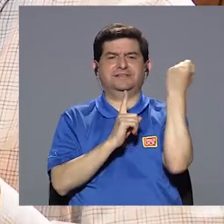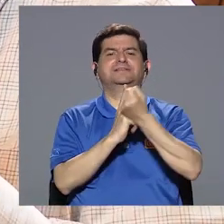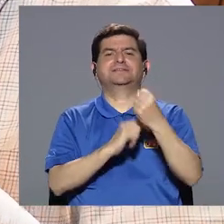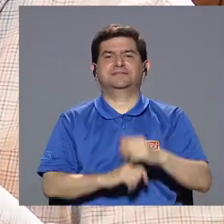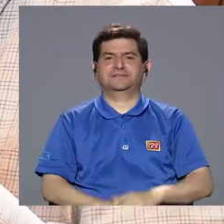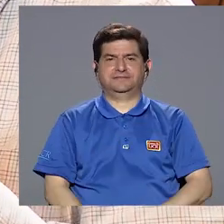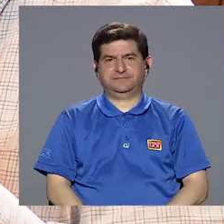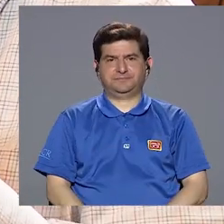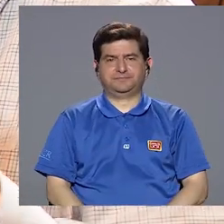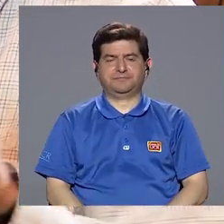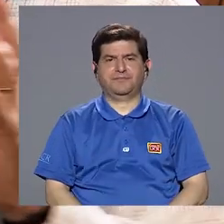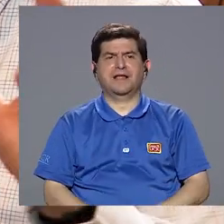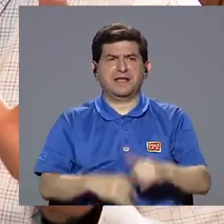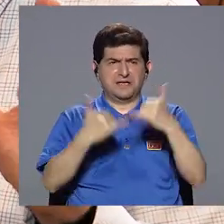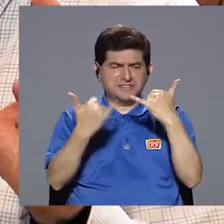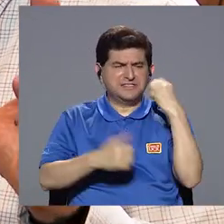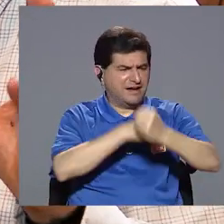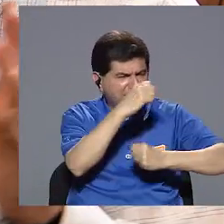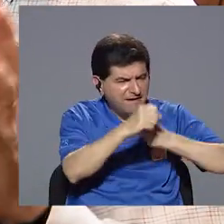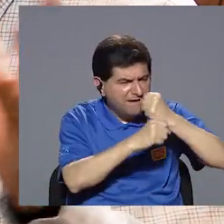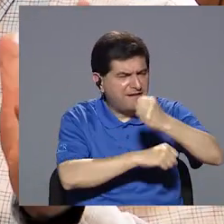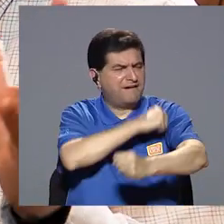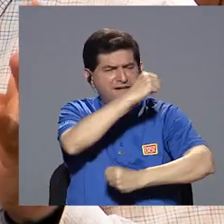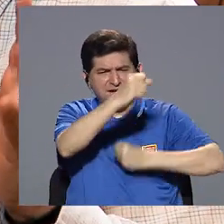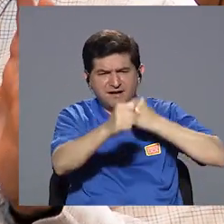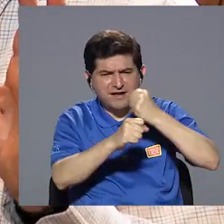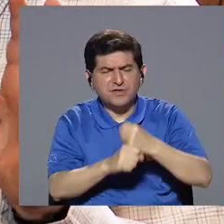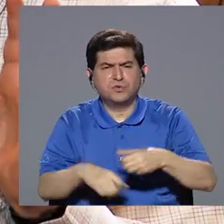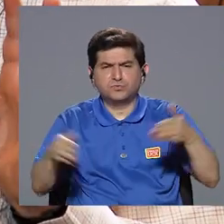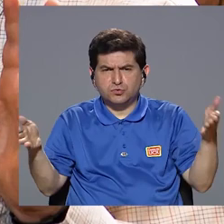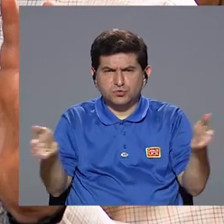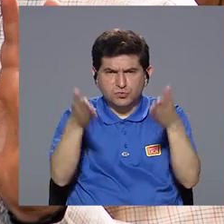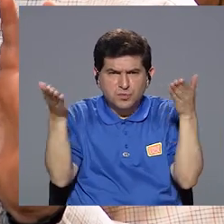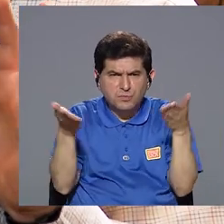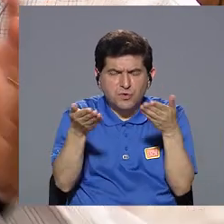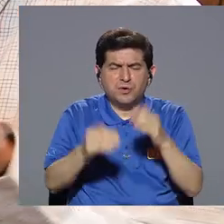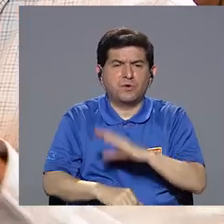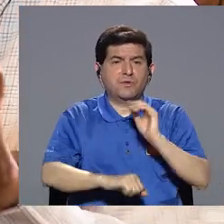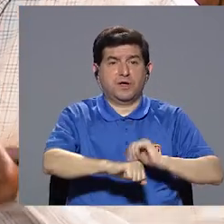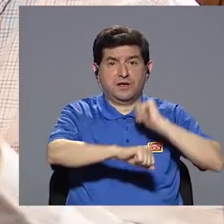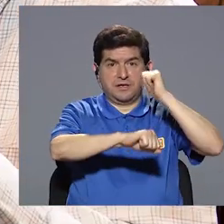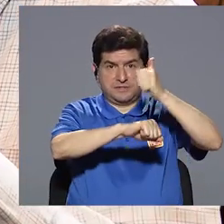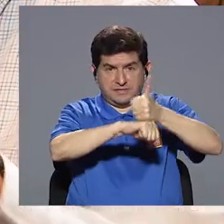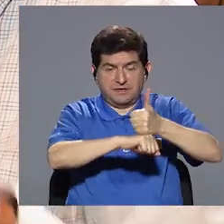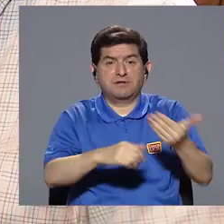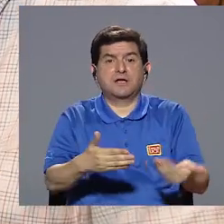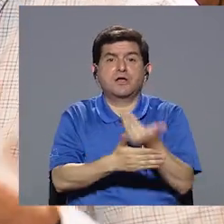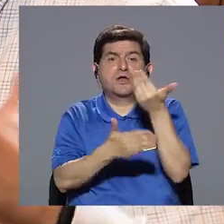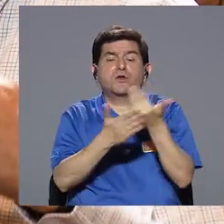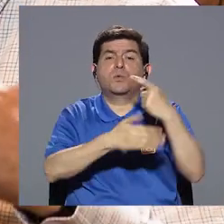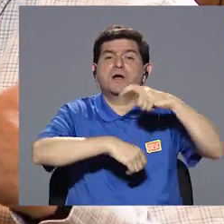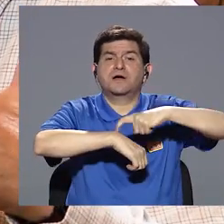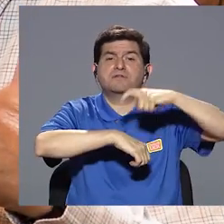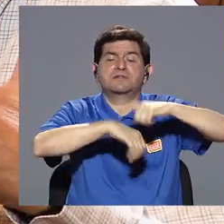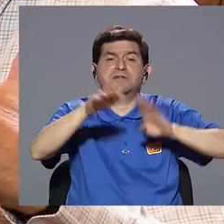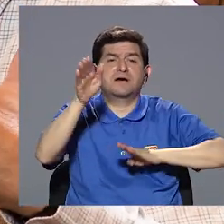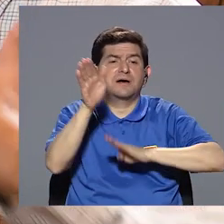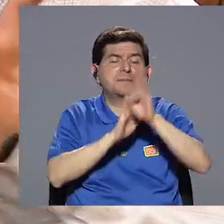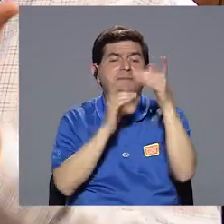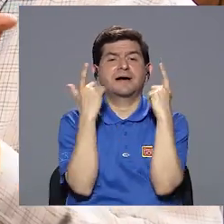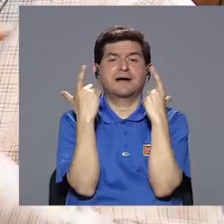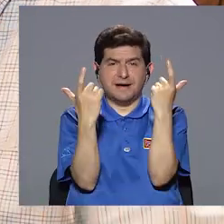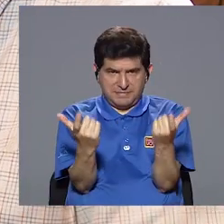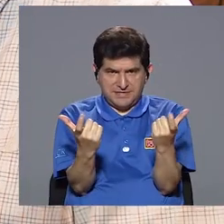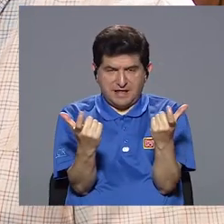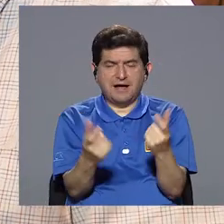de fondo que hay en nuestras sociedades que ha sido desde hace varias décadas en la promoción y el planteamiento de una nueva